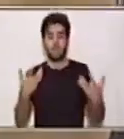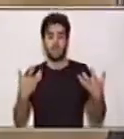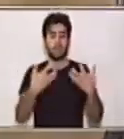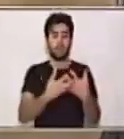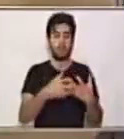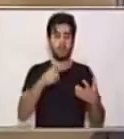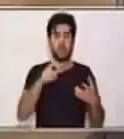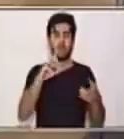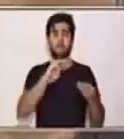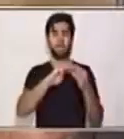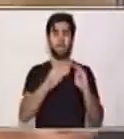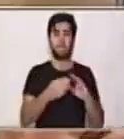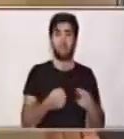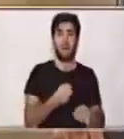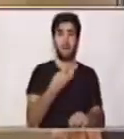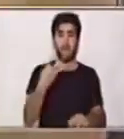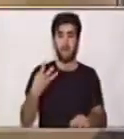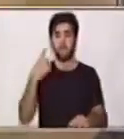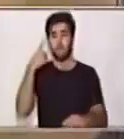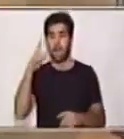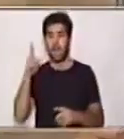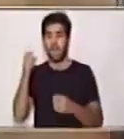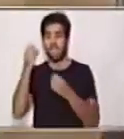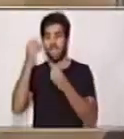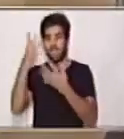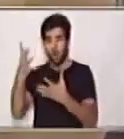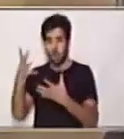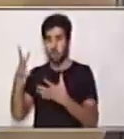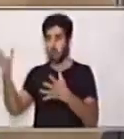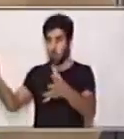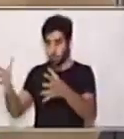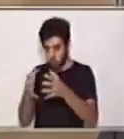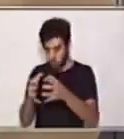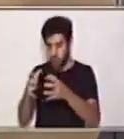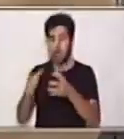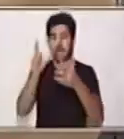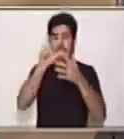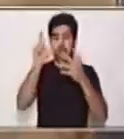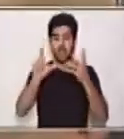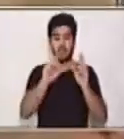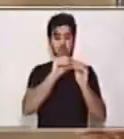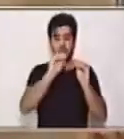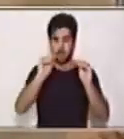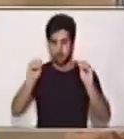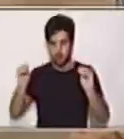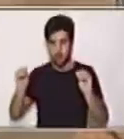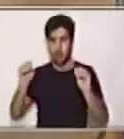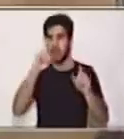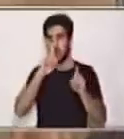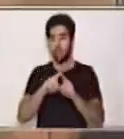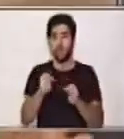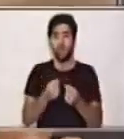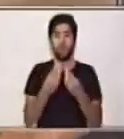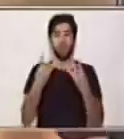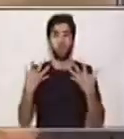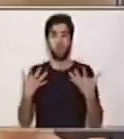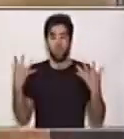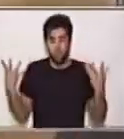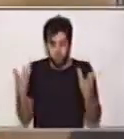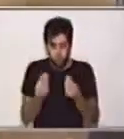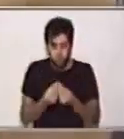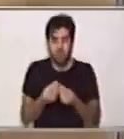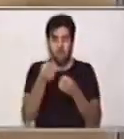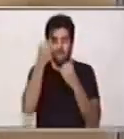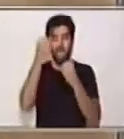matemática que reúne, agrupa, clasifica y recalcula todos